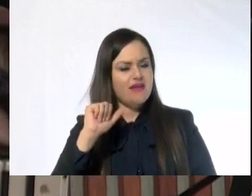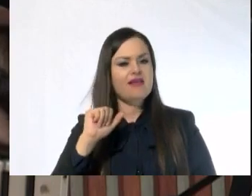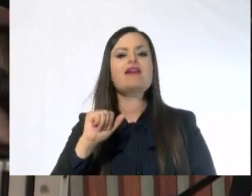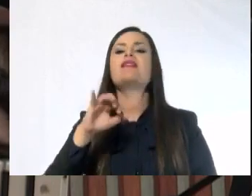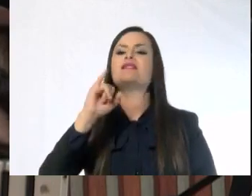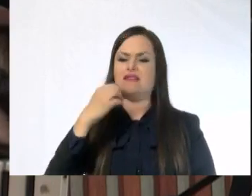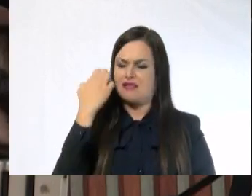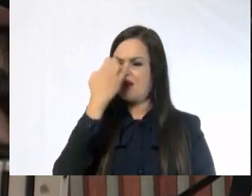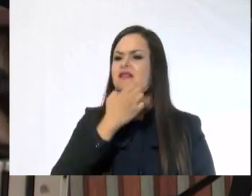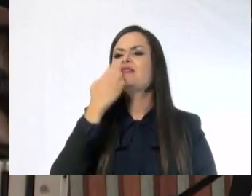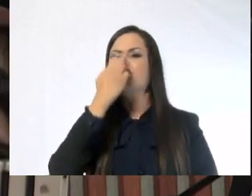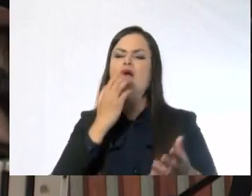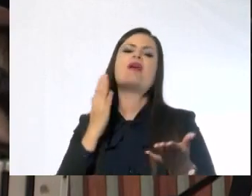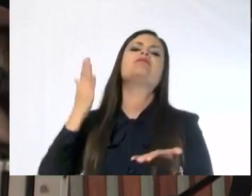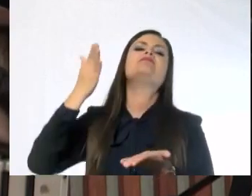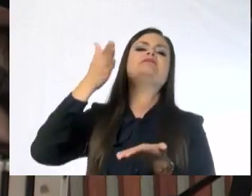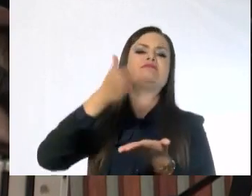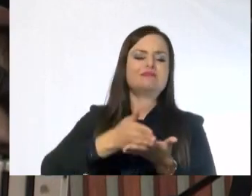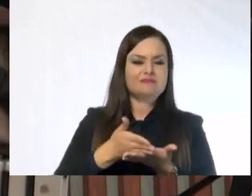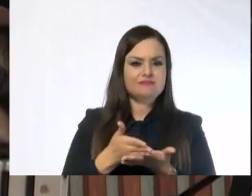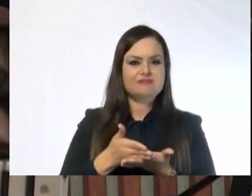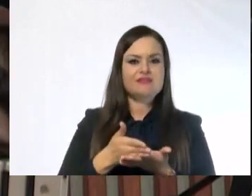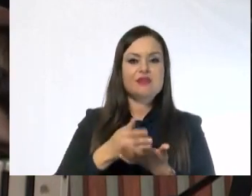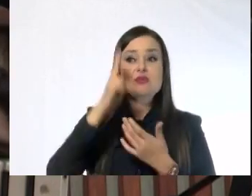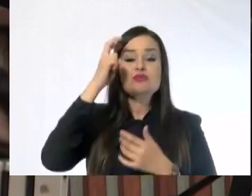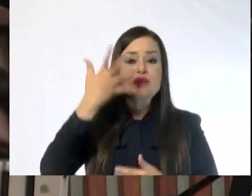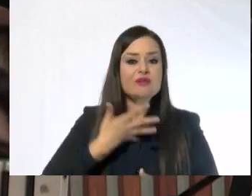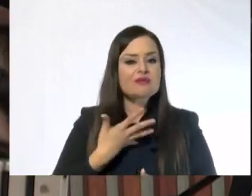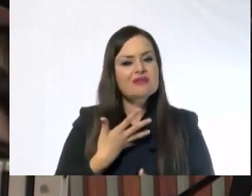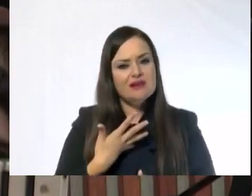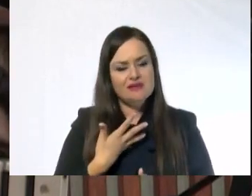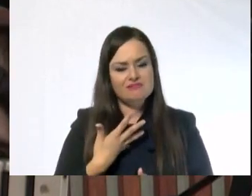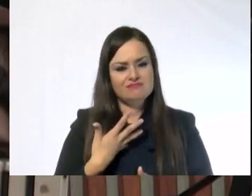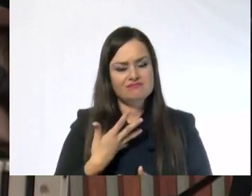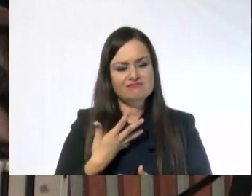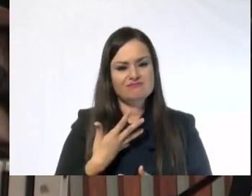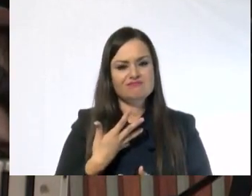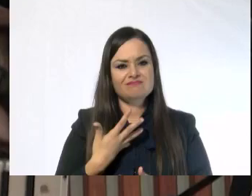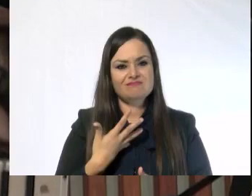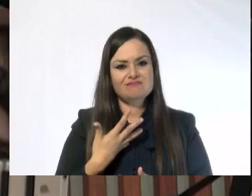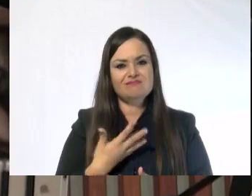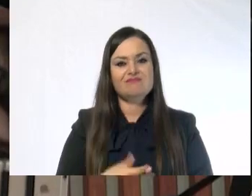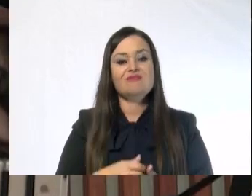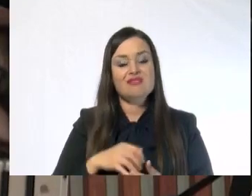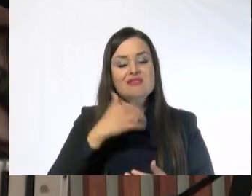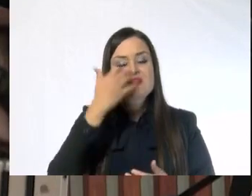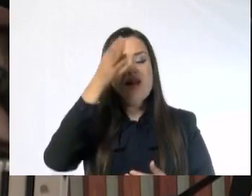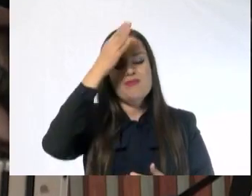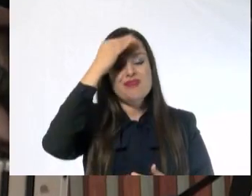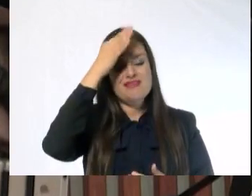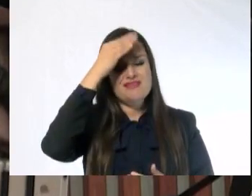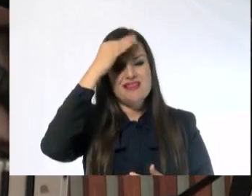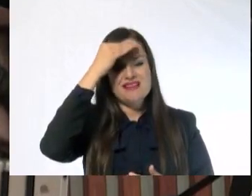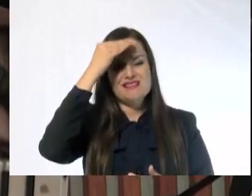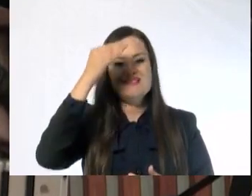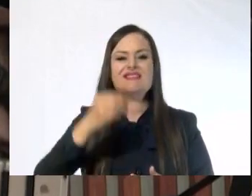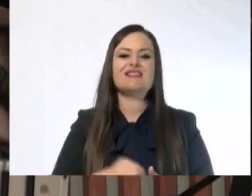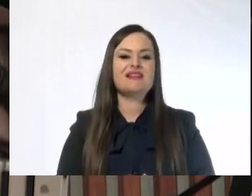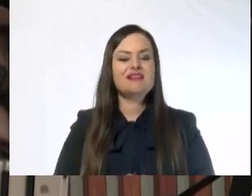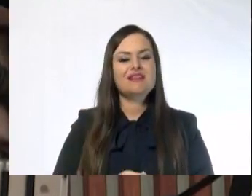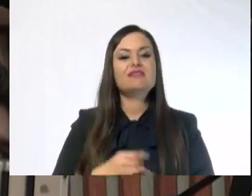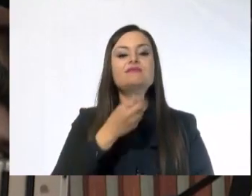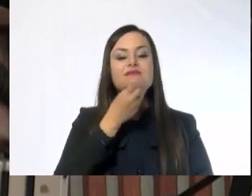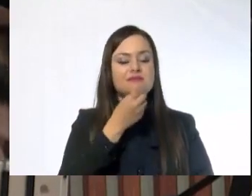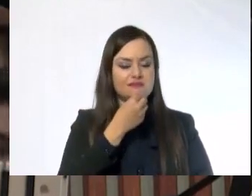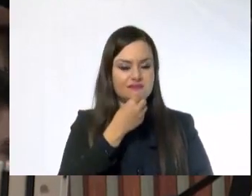cumplir su sueño uno muy simple pero muy demandante aprender julián emanuel